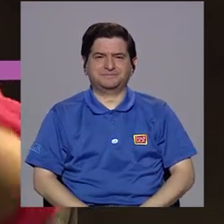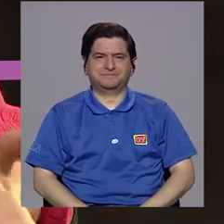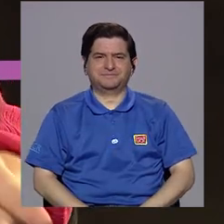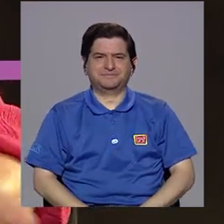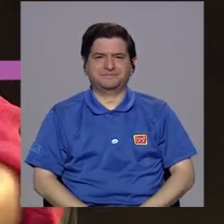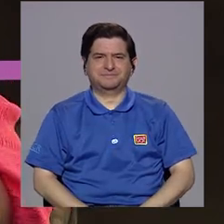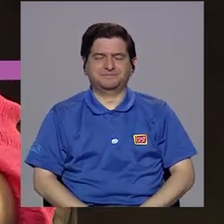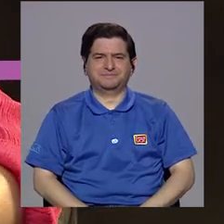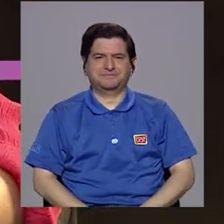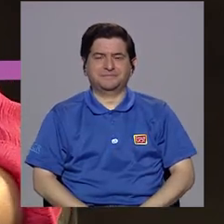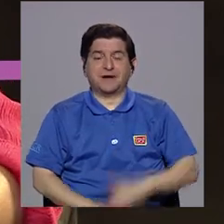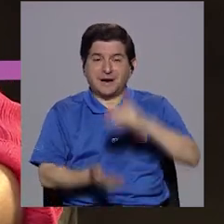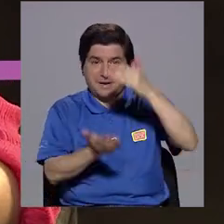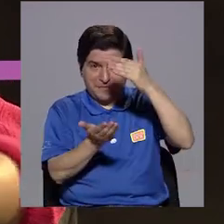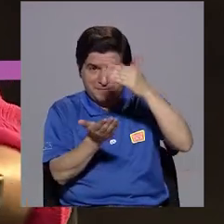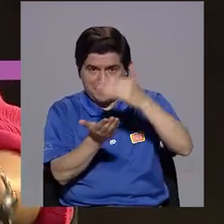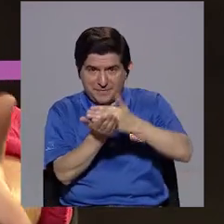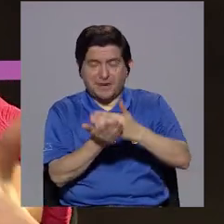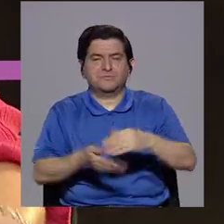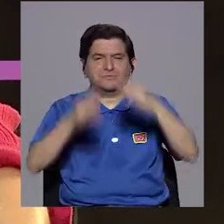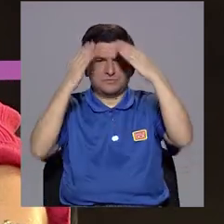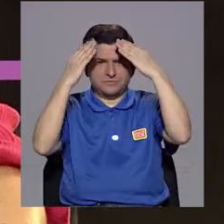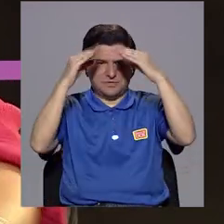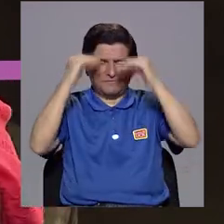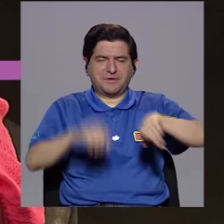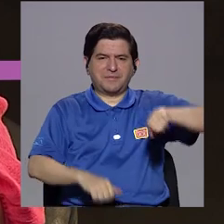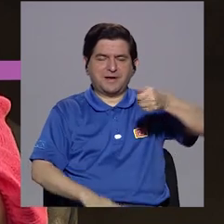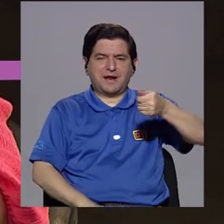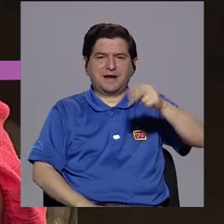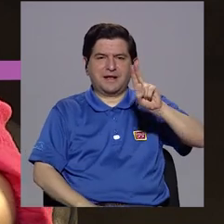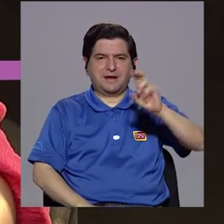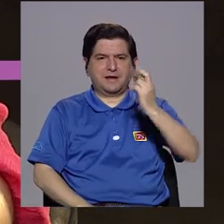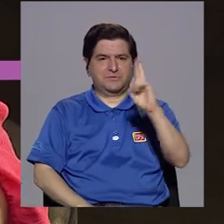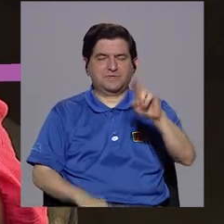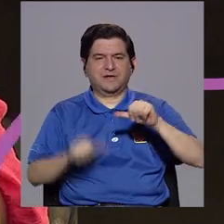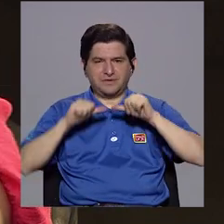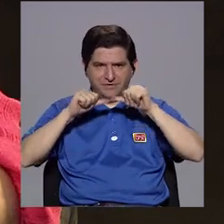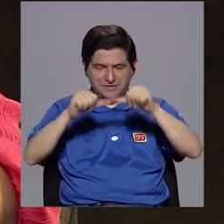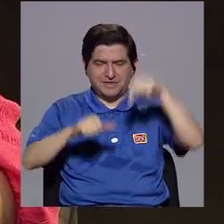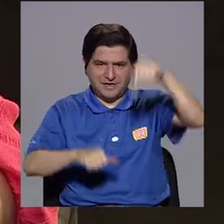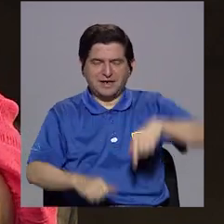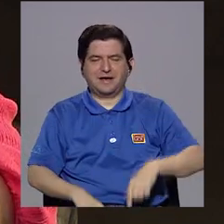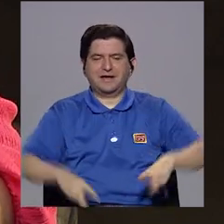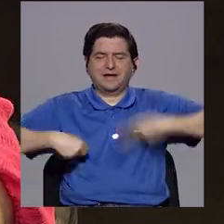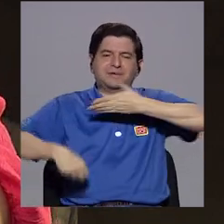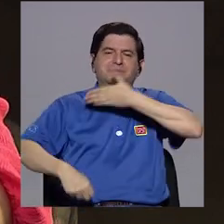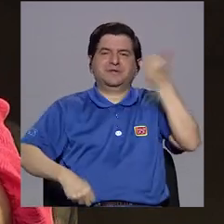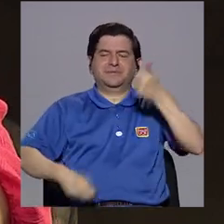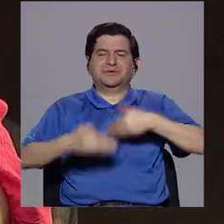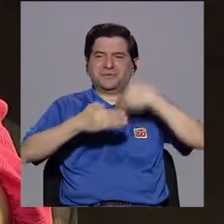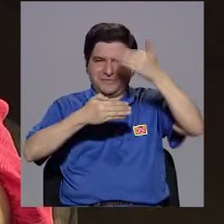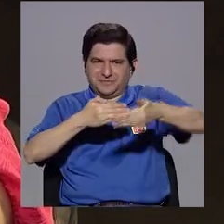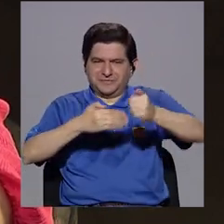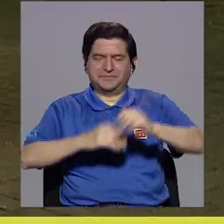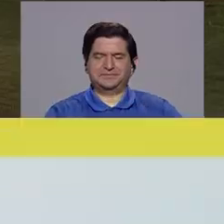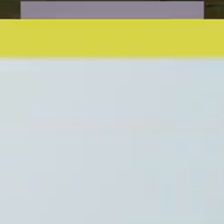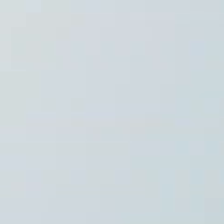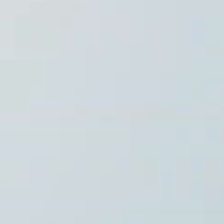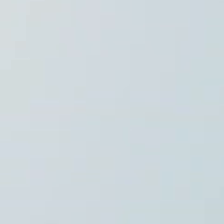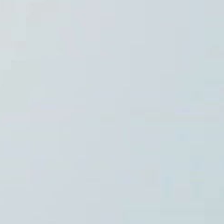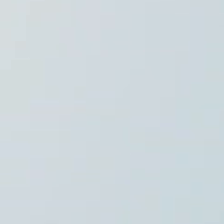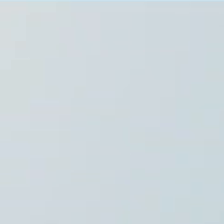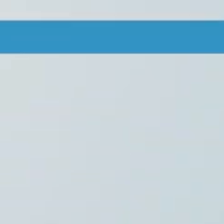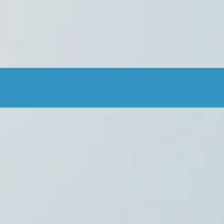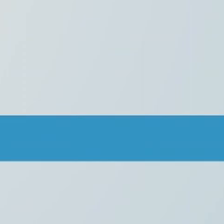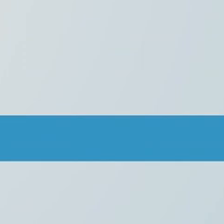Vamos a ir a un corte con información de Canal UCR. Los invitamos a que continúen con más de Vivir Mejor.